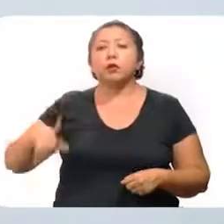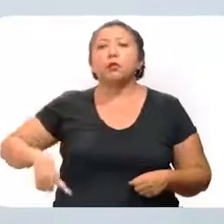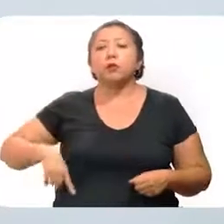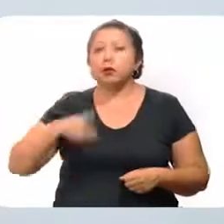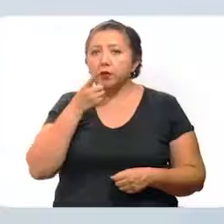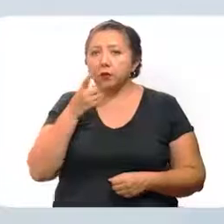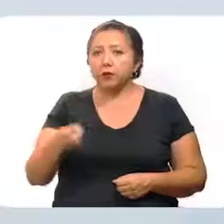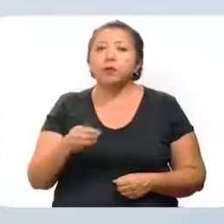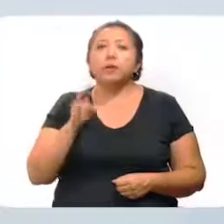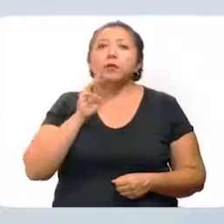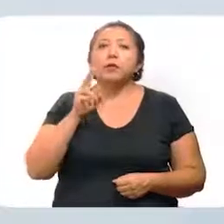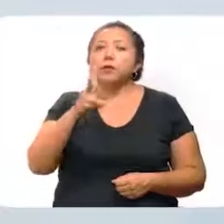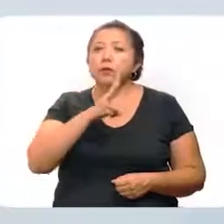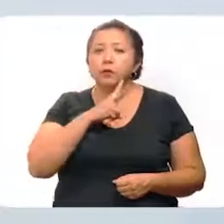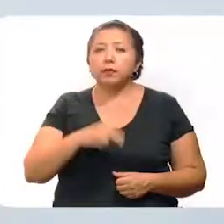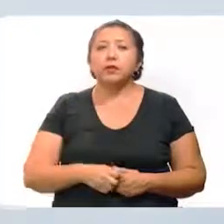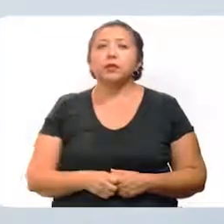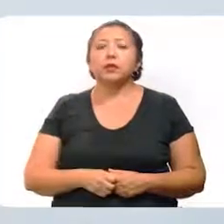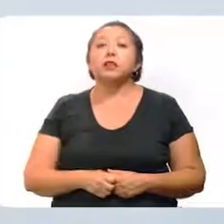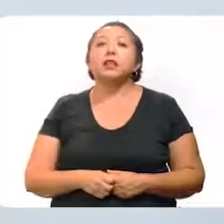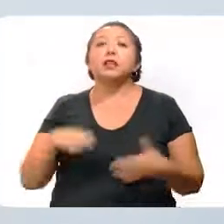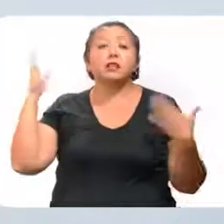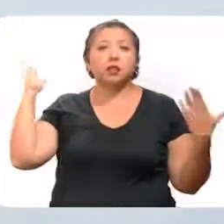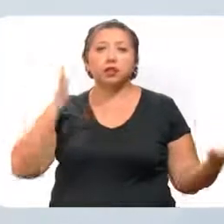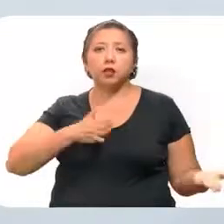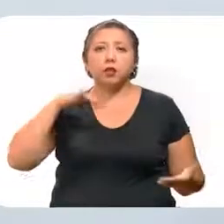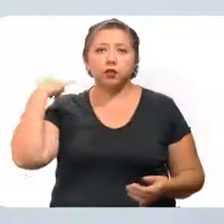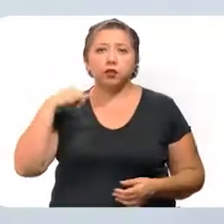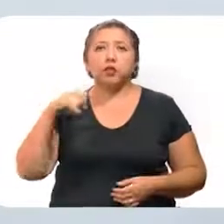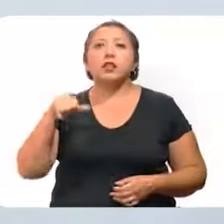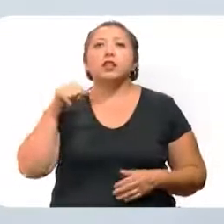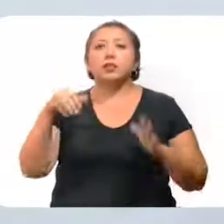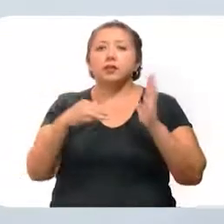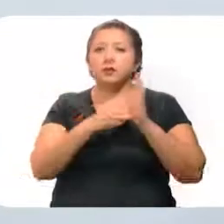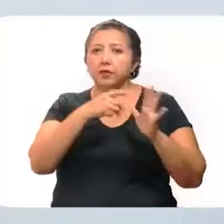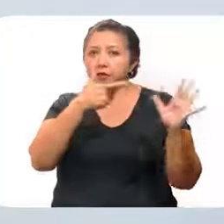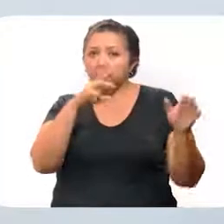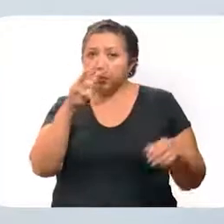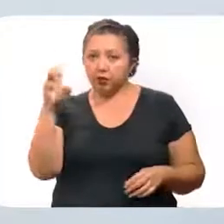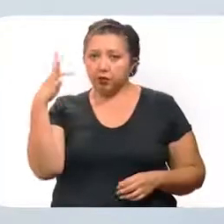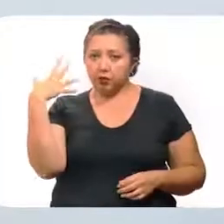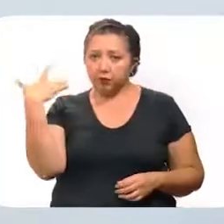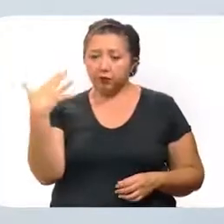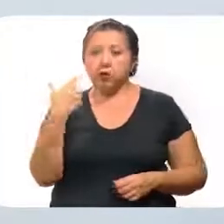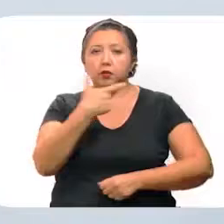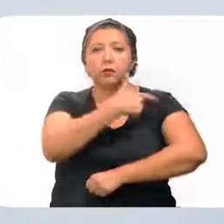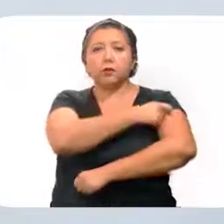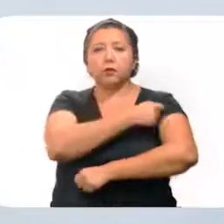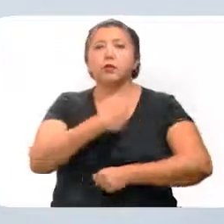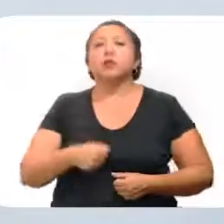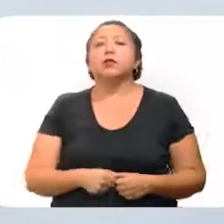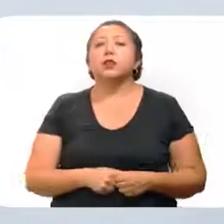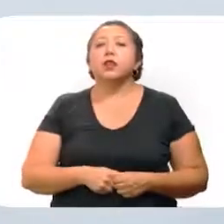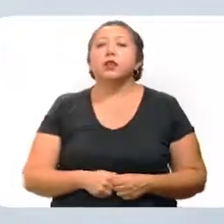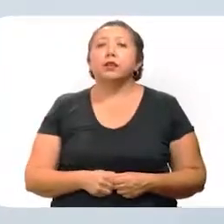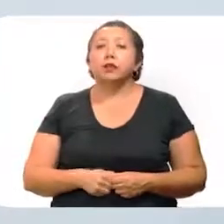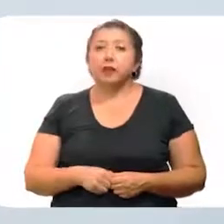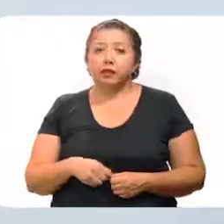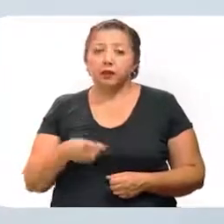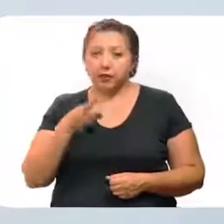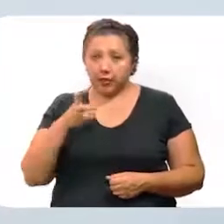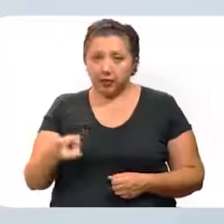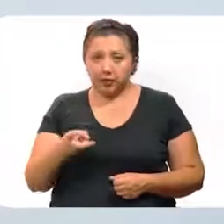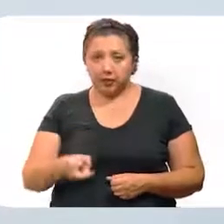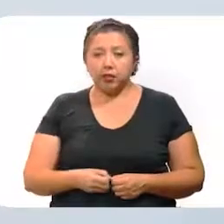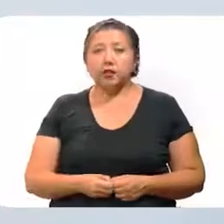gobernador Mauricio Vila Dosal ante la Federación, llegaron a Yucatán 16.350 dosis de vacunas contra el coronavirus.